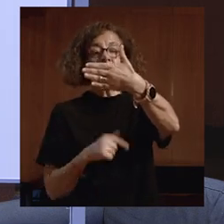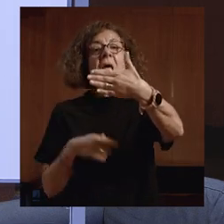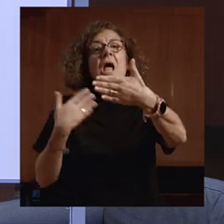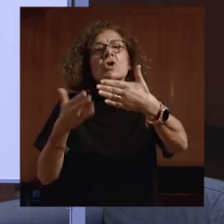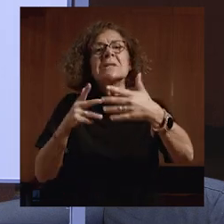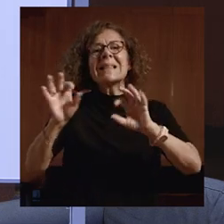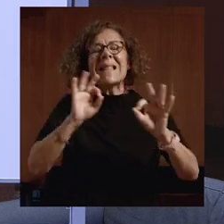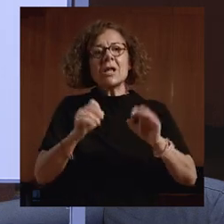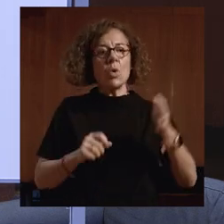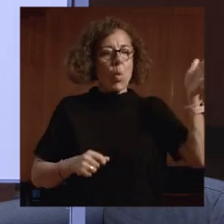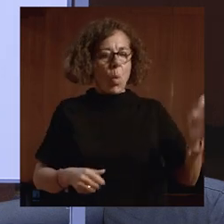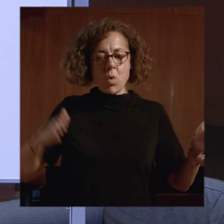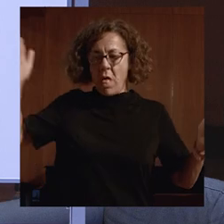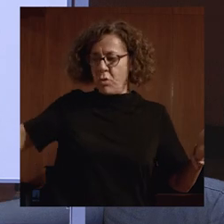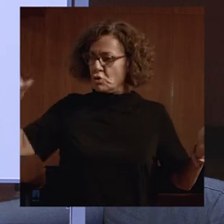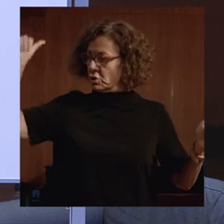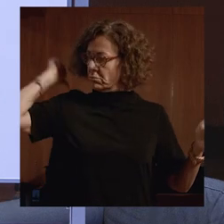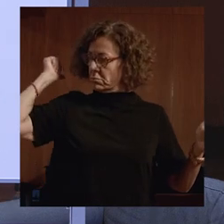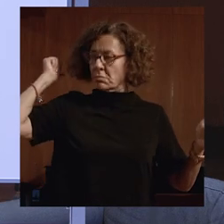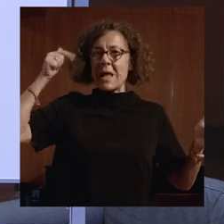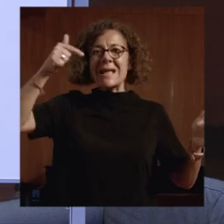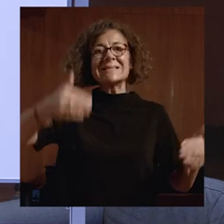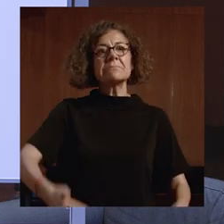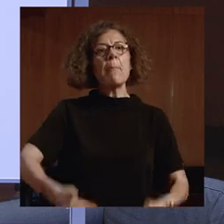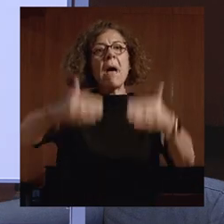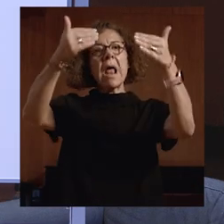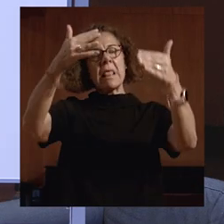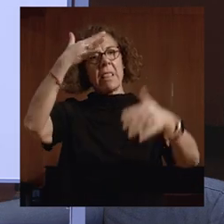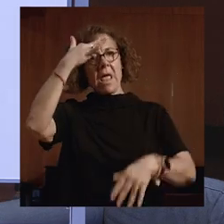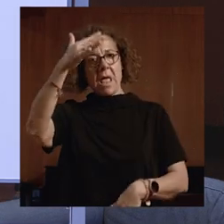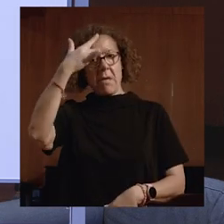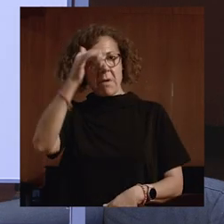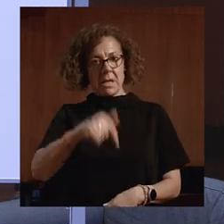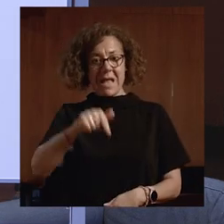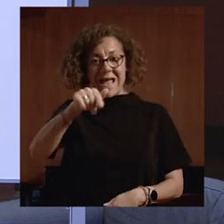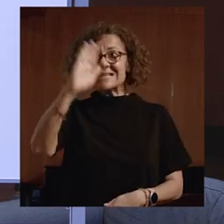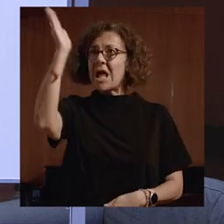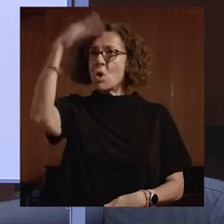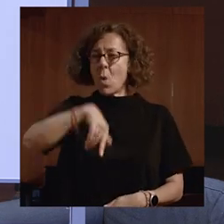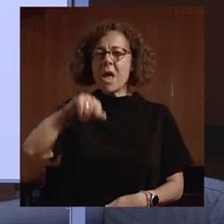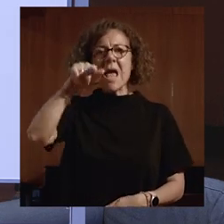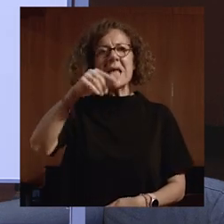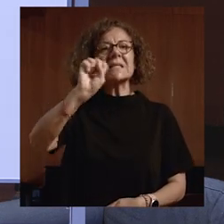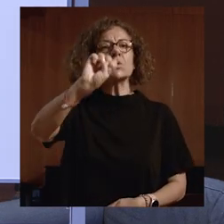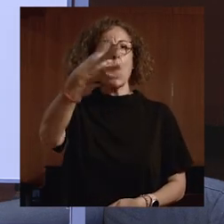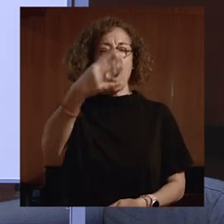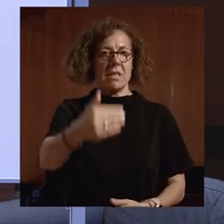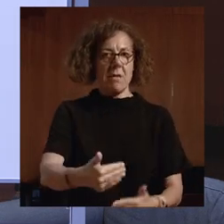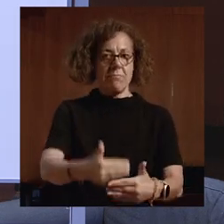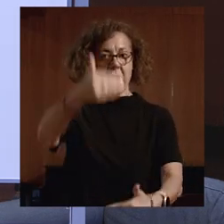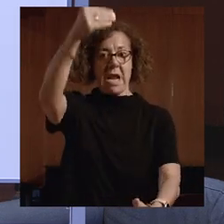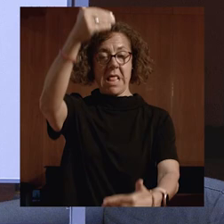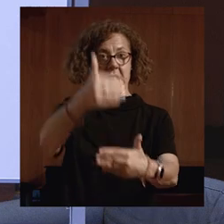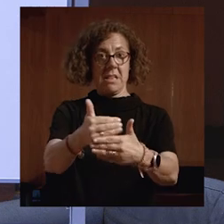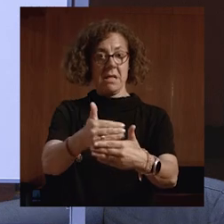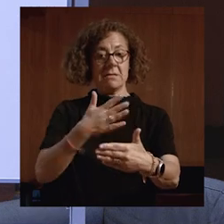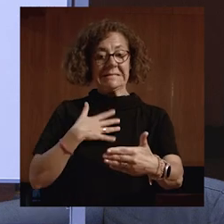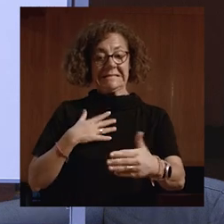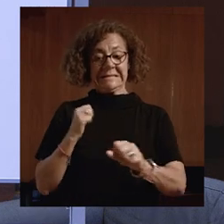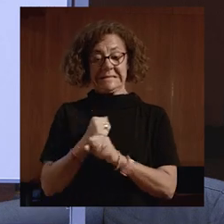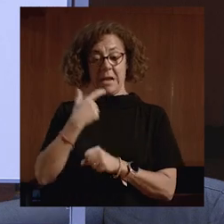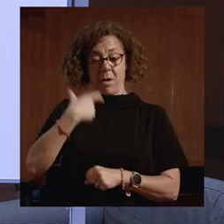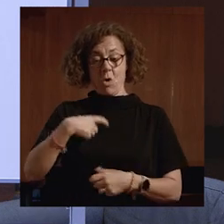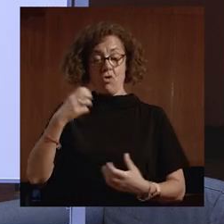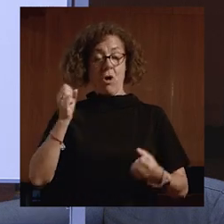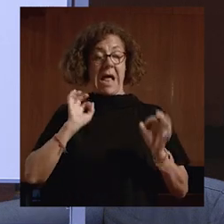dos paredes, tres paredes y esta pared es imaginaria. No hay. Esta es la cuarta pared. Parte del trabajo del actor y